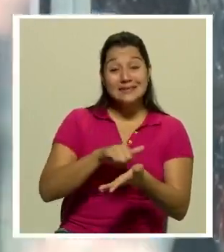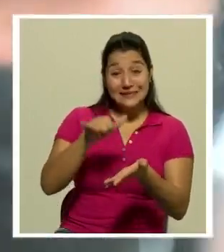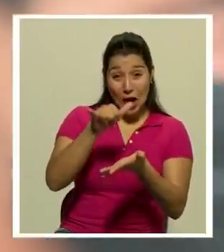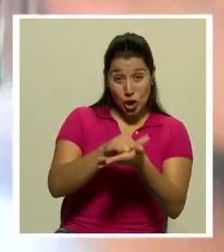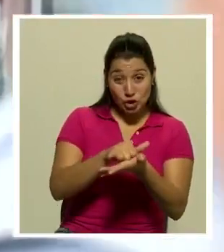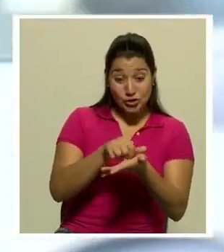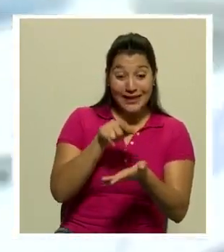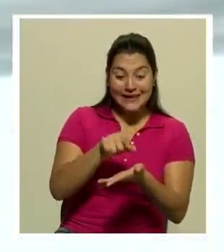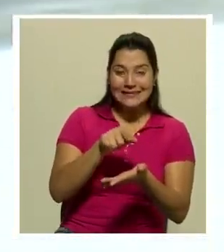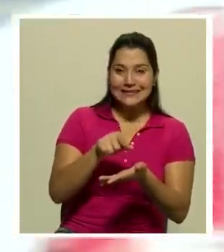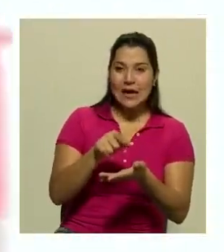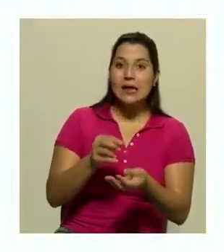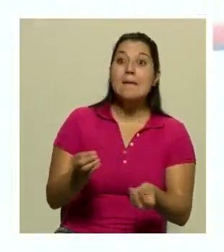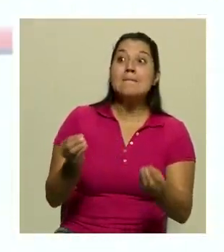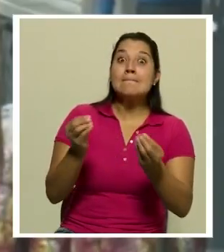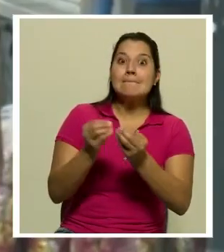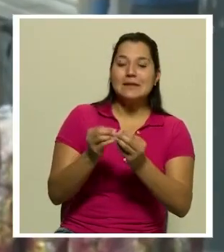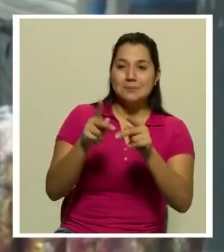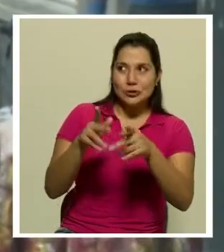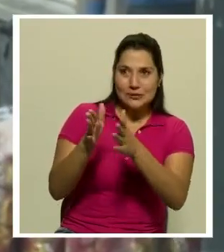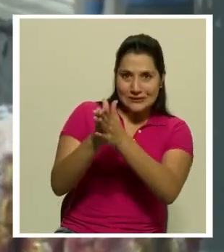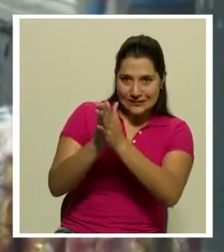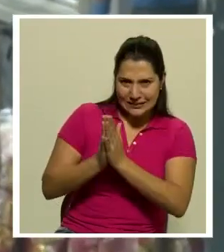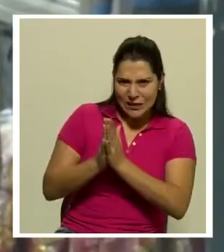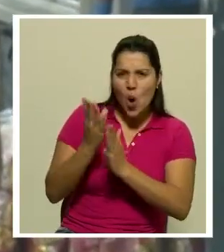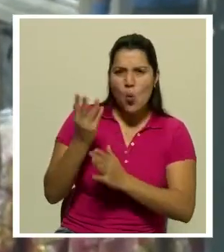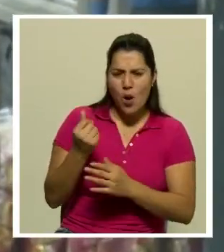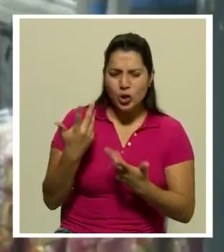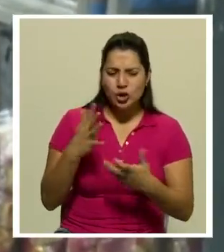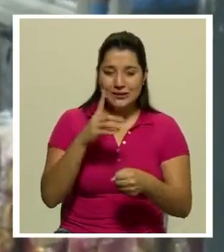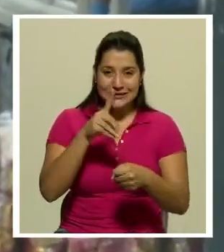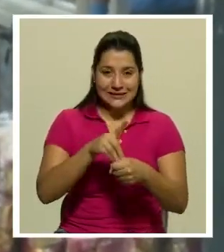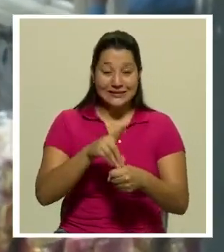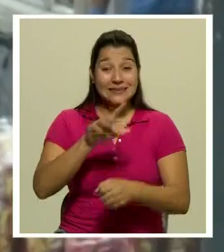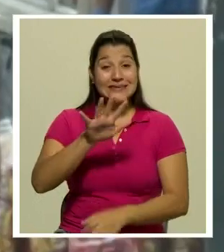se ha visto beneficiada con el bono. Se ha entregado a